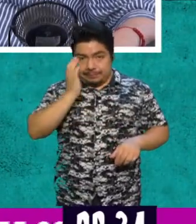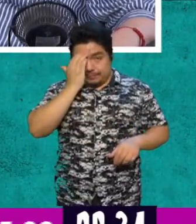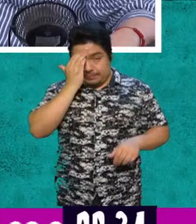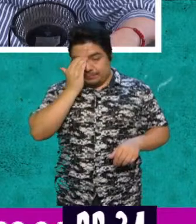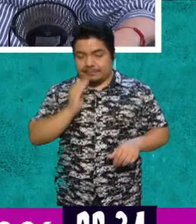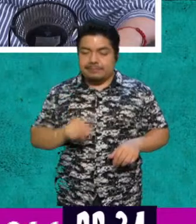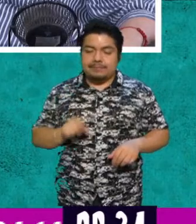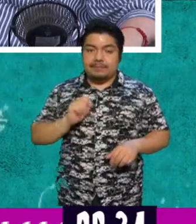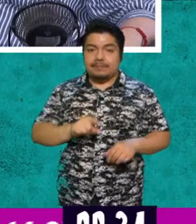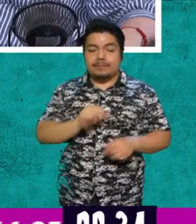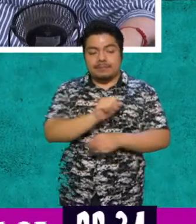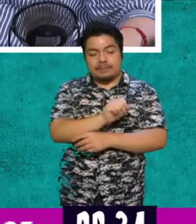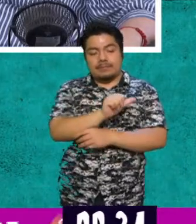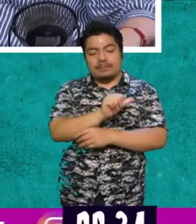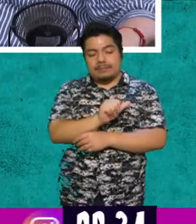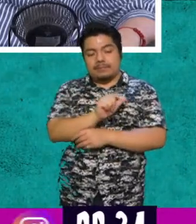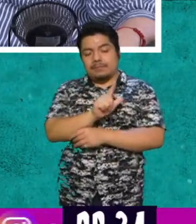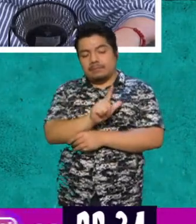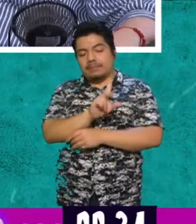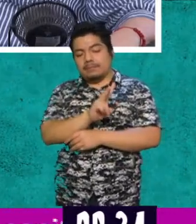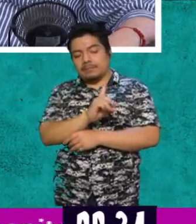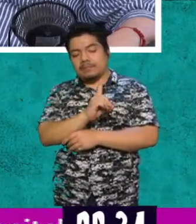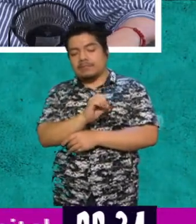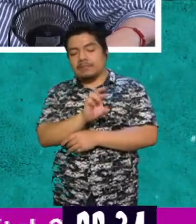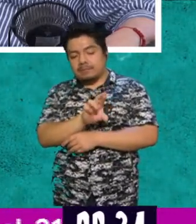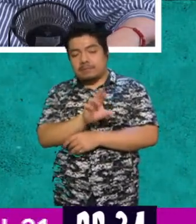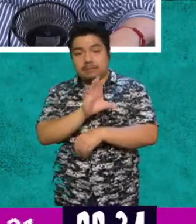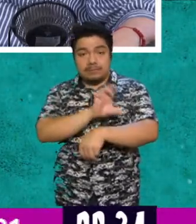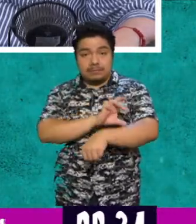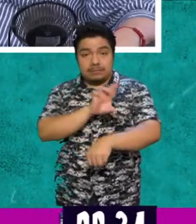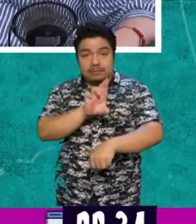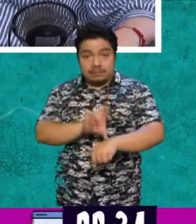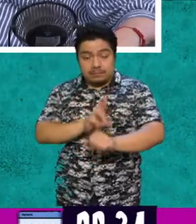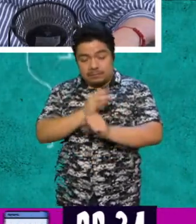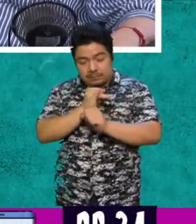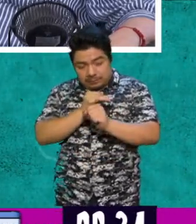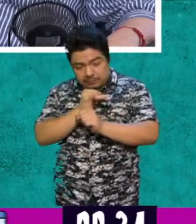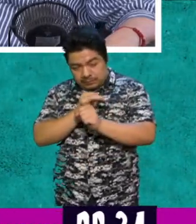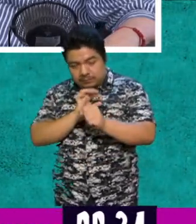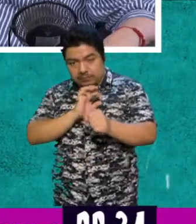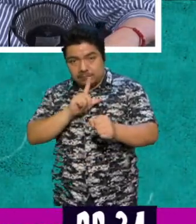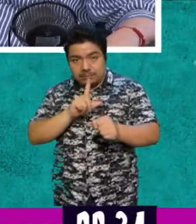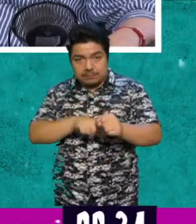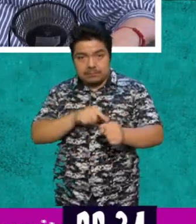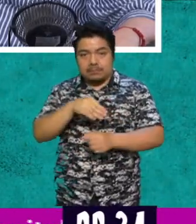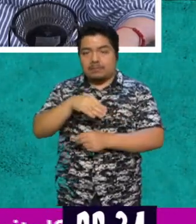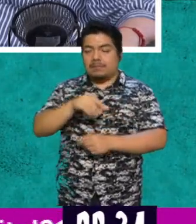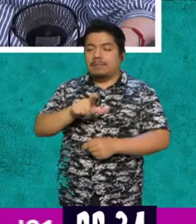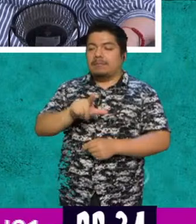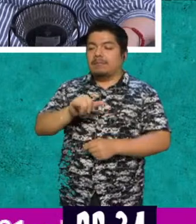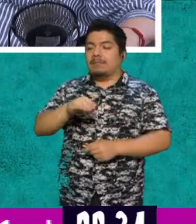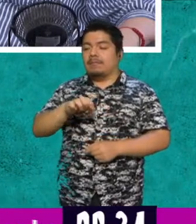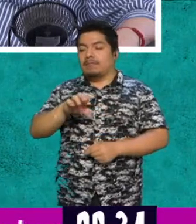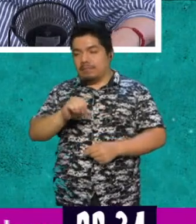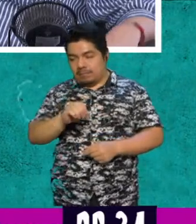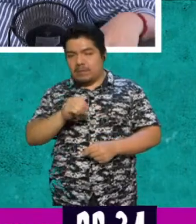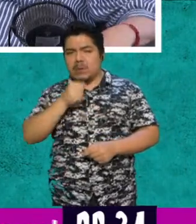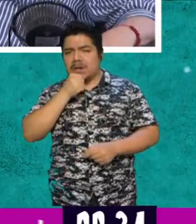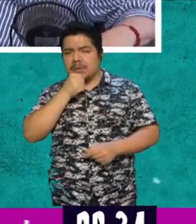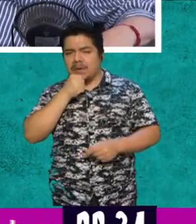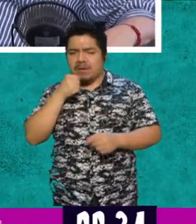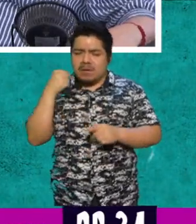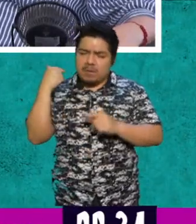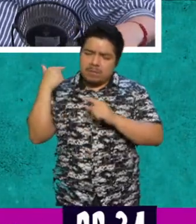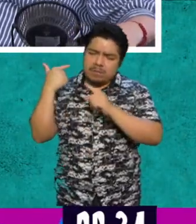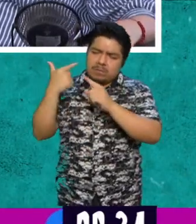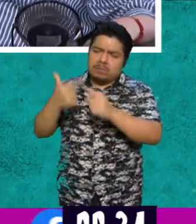Castillo, a Salvador Fraustro. Él es el coordinador de investigaciones especiales de Milenio, un reportero de muchos años. ¿Es algo